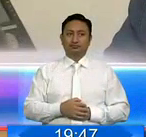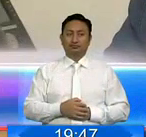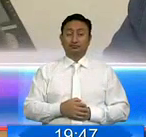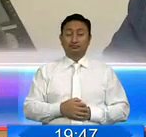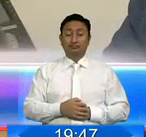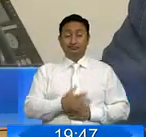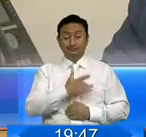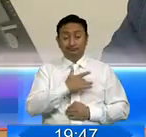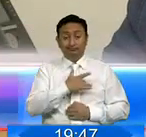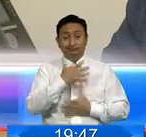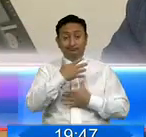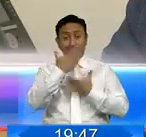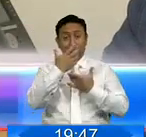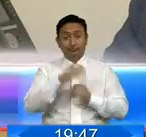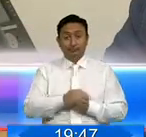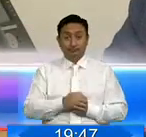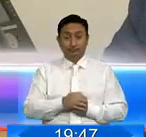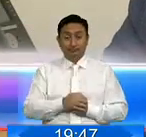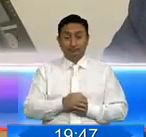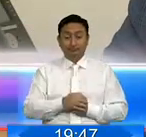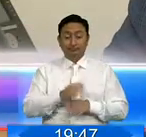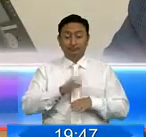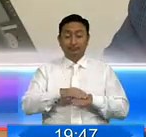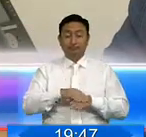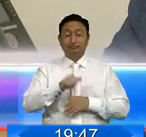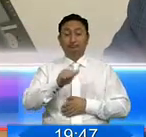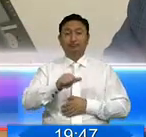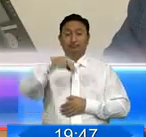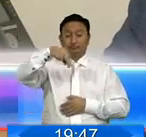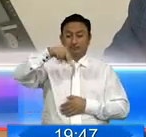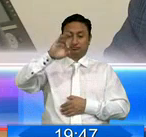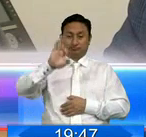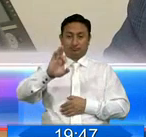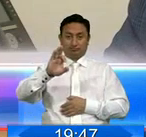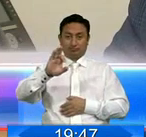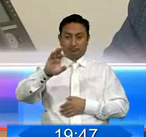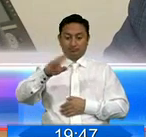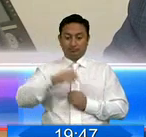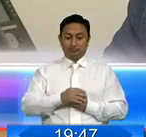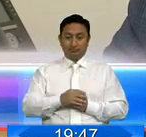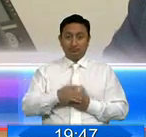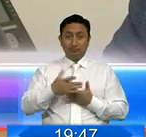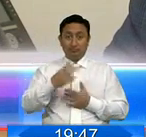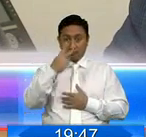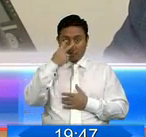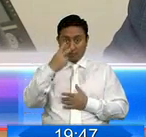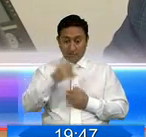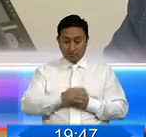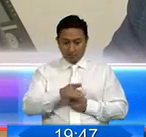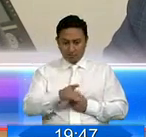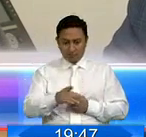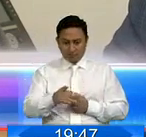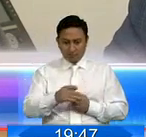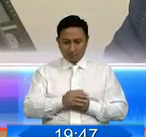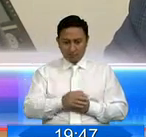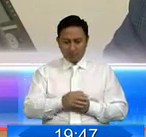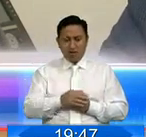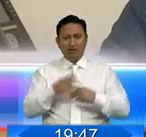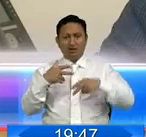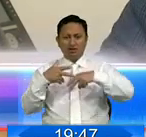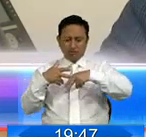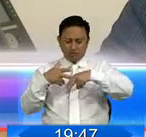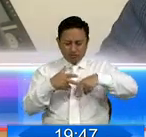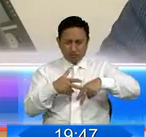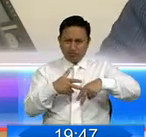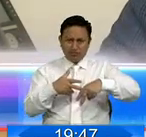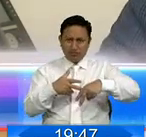malestar, nuestra indignación como Agencia Metropolitana de Tránsito, porque en lo que se pudo observar fue que más que una agresión,